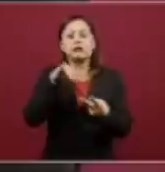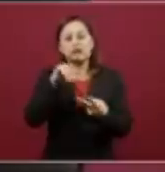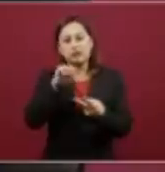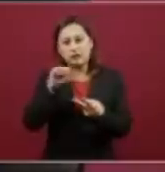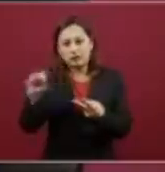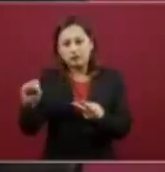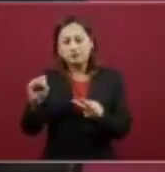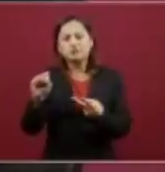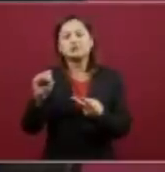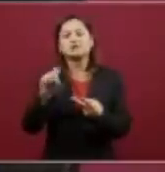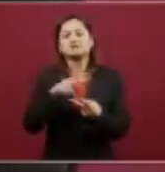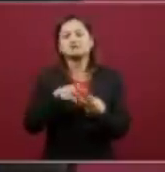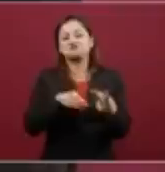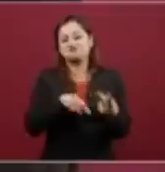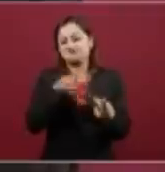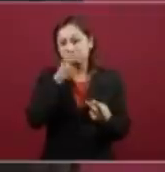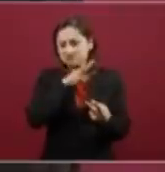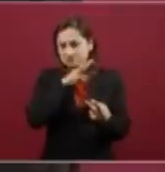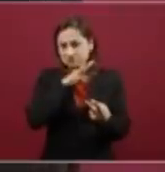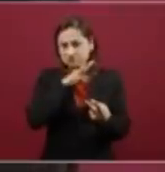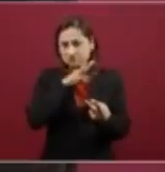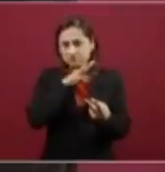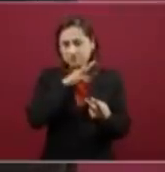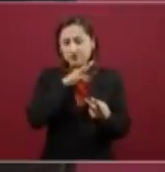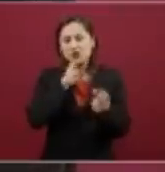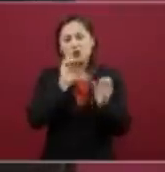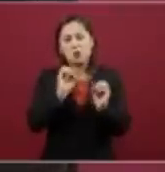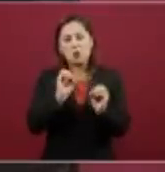no es de lo mejor.